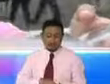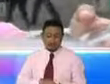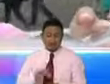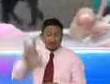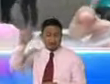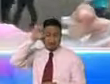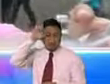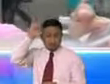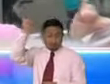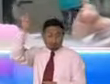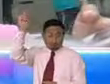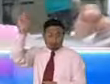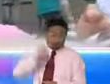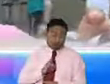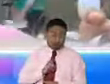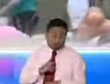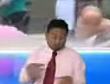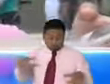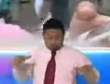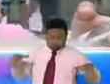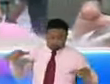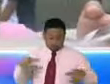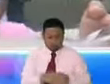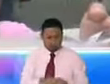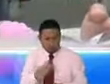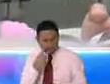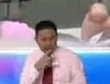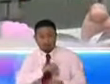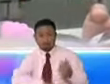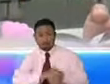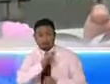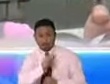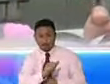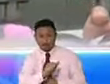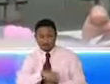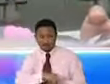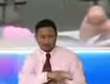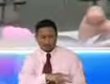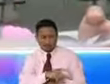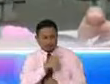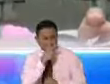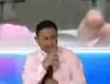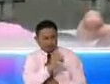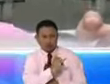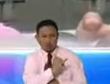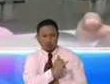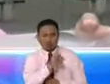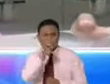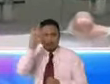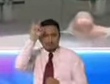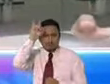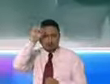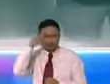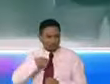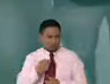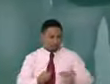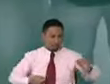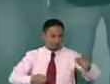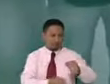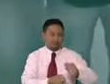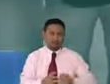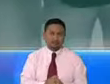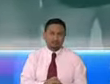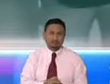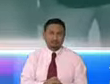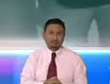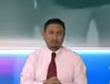metió, es que él vio en la hija la imagen del diablo y que por eso es que él la apuñaló. Son sujetos